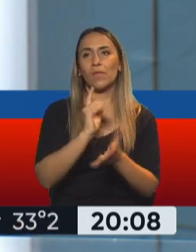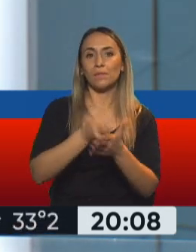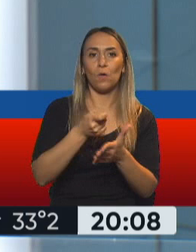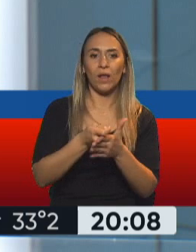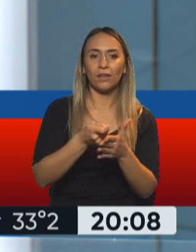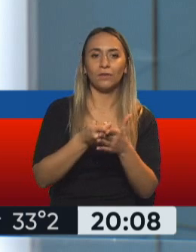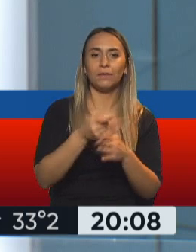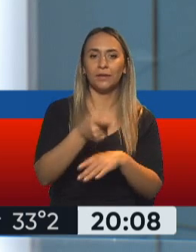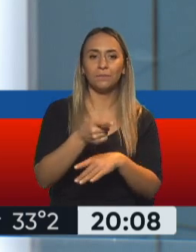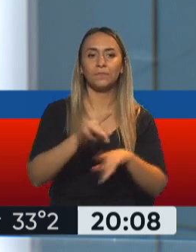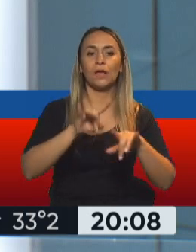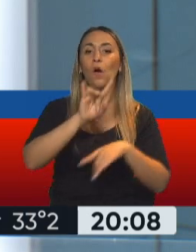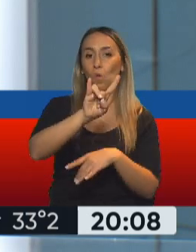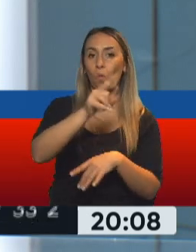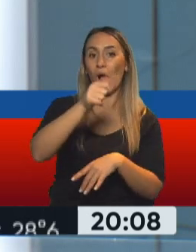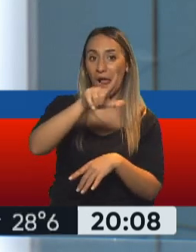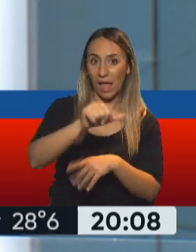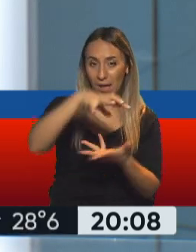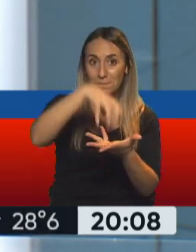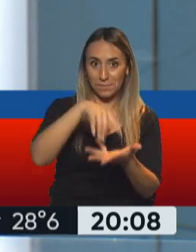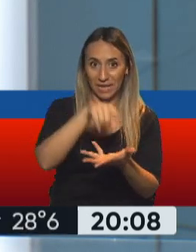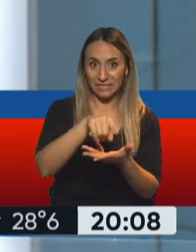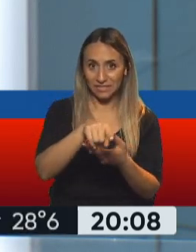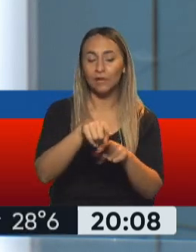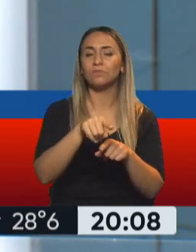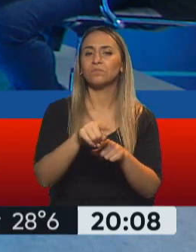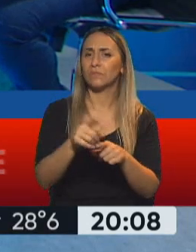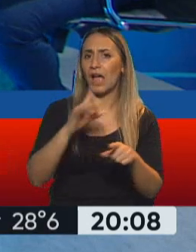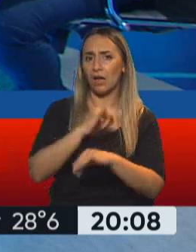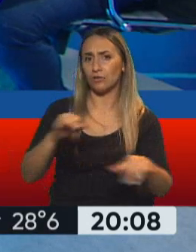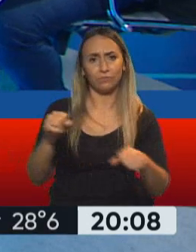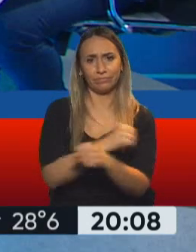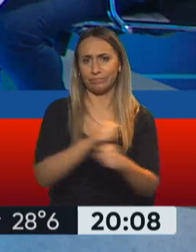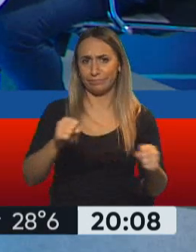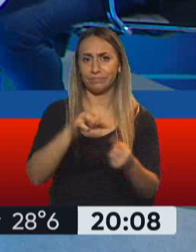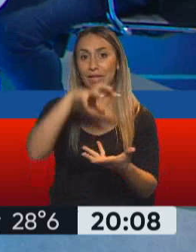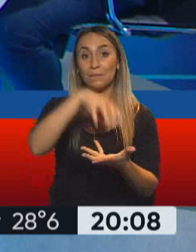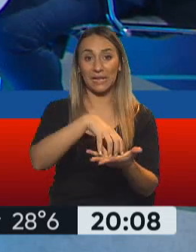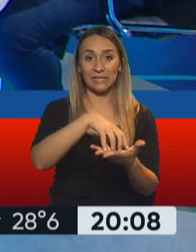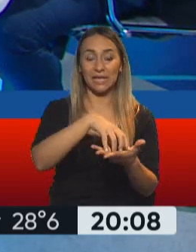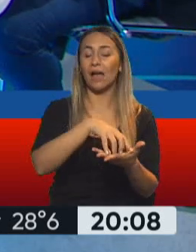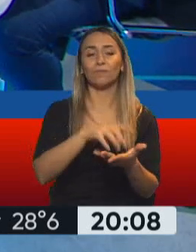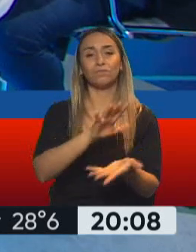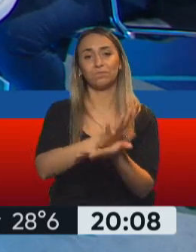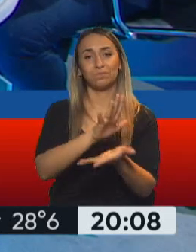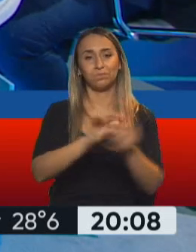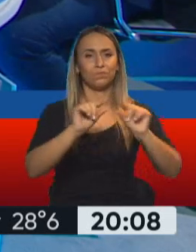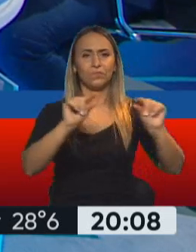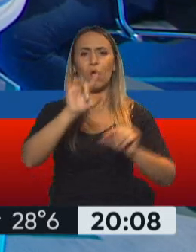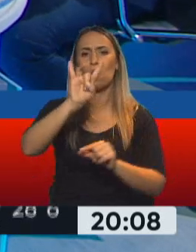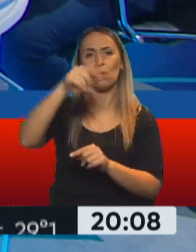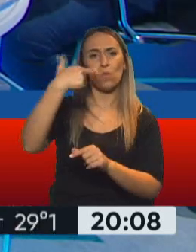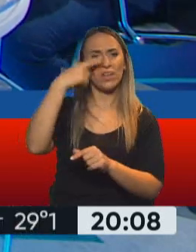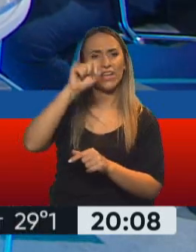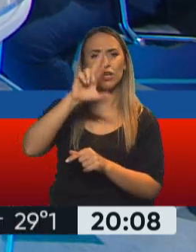poquito nomás se juntó con el ministro de Economía, Martín Guzmán, cuando se anunció que efectivamente la empresa pasaba a ser un unicornio. ¿Pero qué es una empresa unicornio? Bueno, un